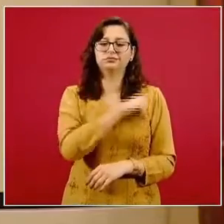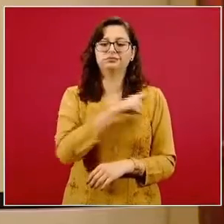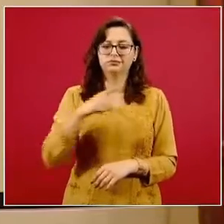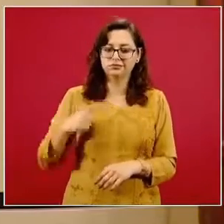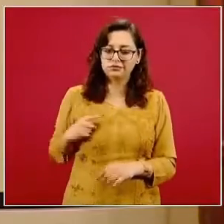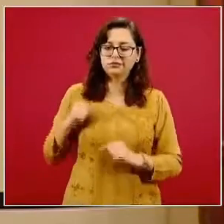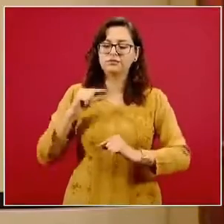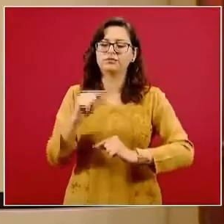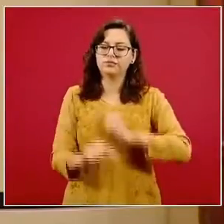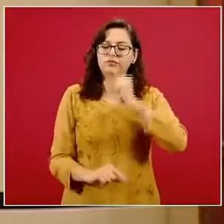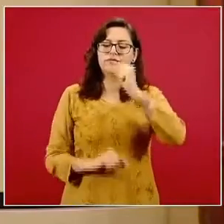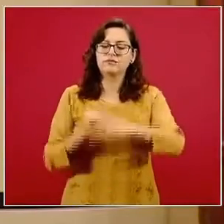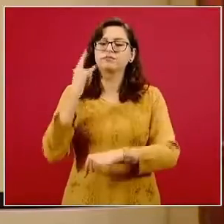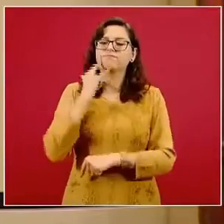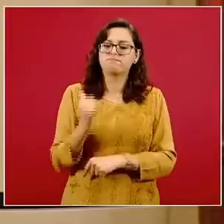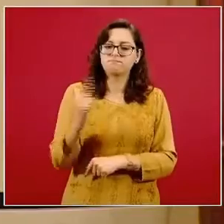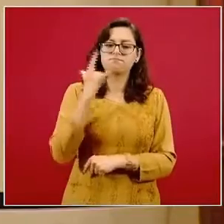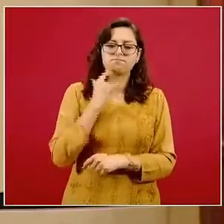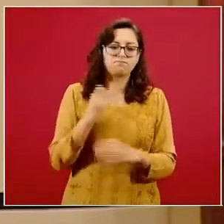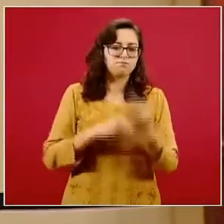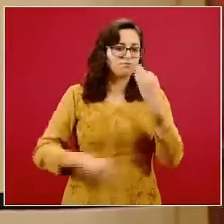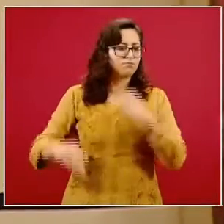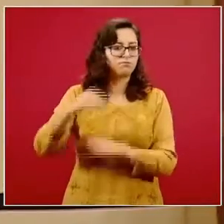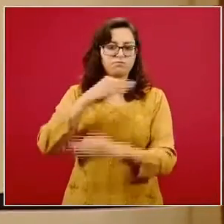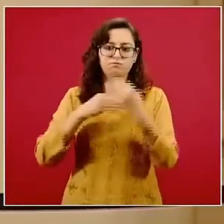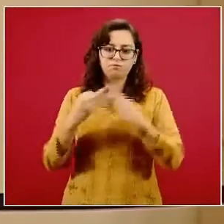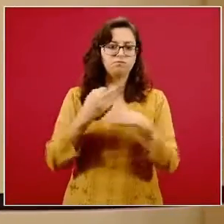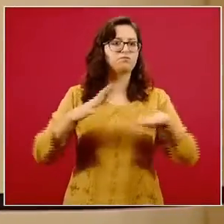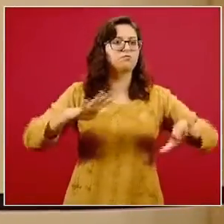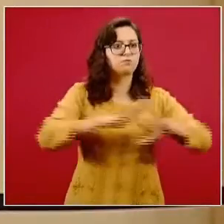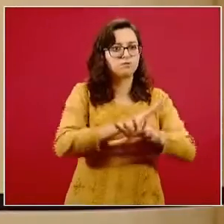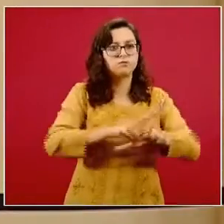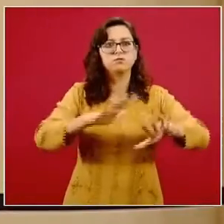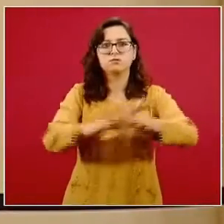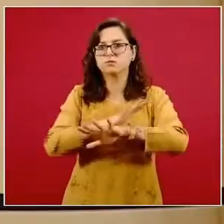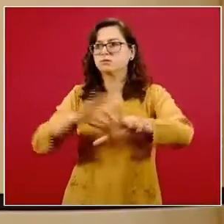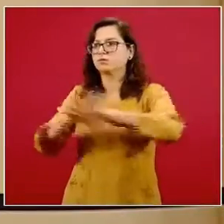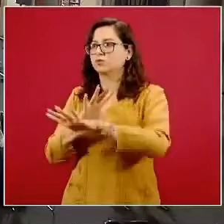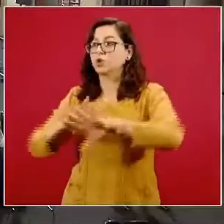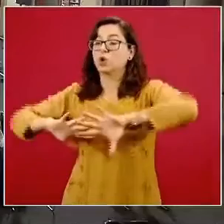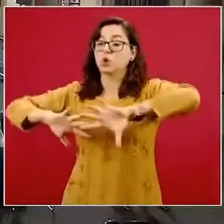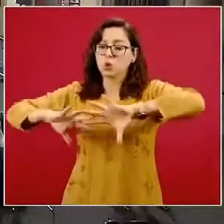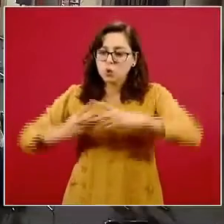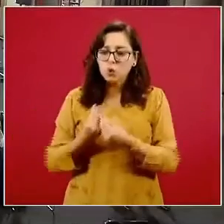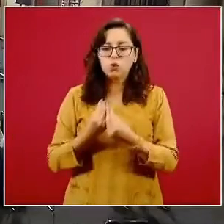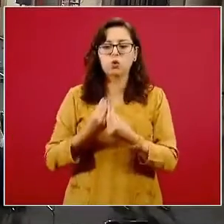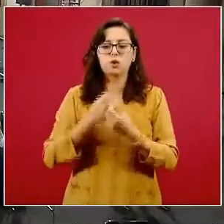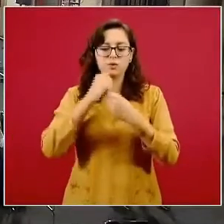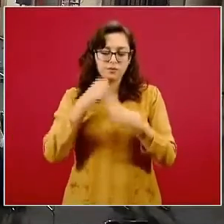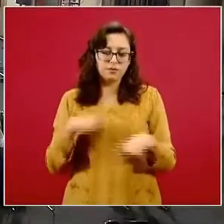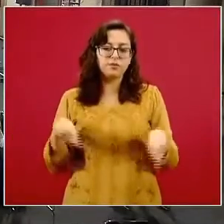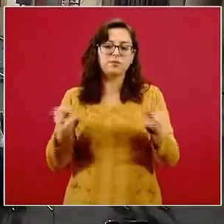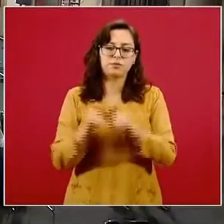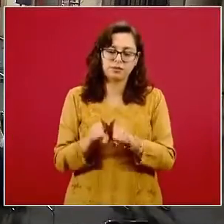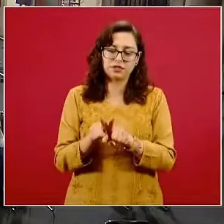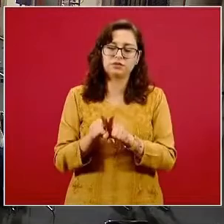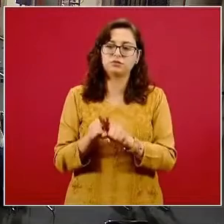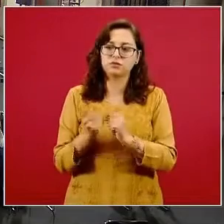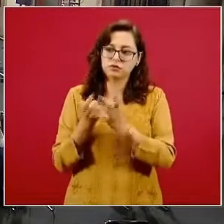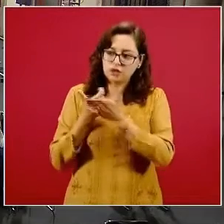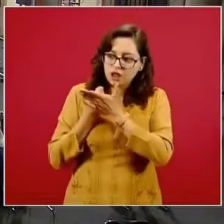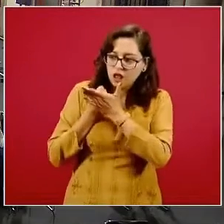los sistemas también agrícolas de una manera integral y en acompañamiento a quienes hoy por